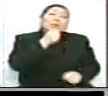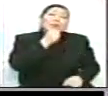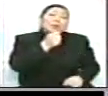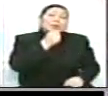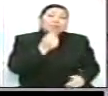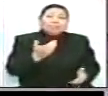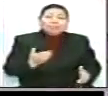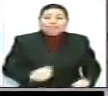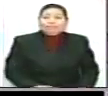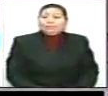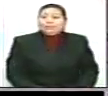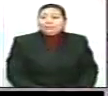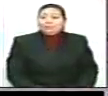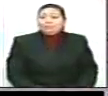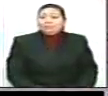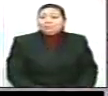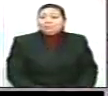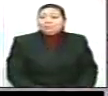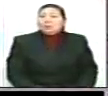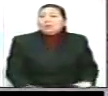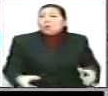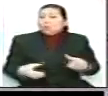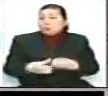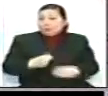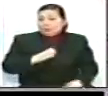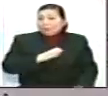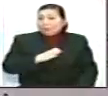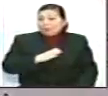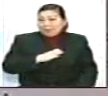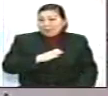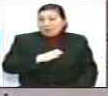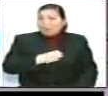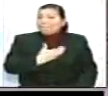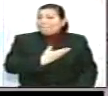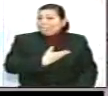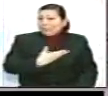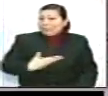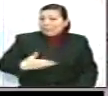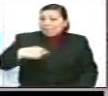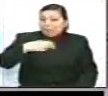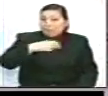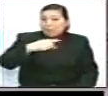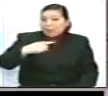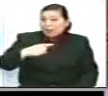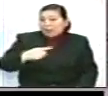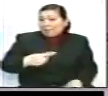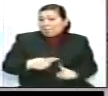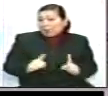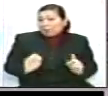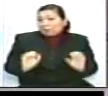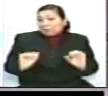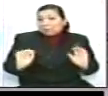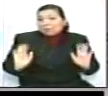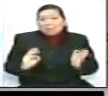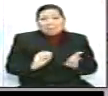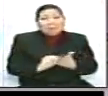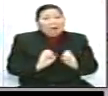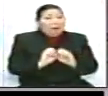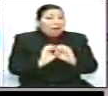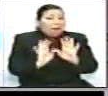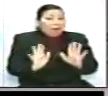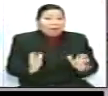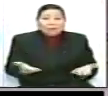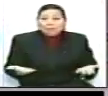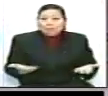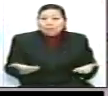Sí. Bueno, que la Comisión de Ética la debería presidir, pero no es por el cambio, y hay una posición clara en el sentido